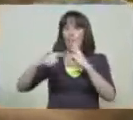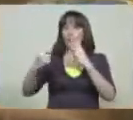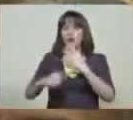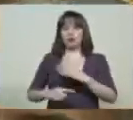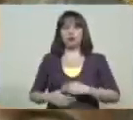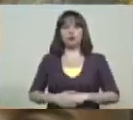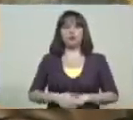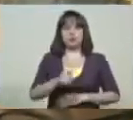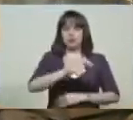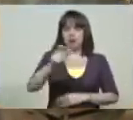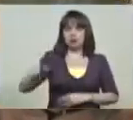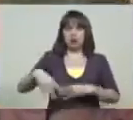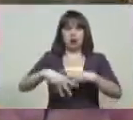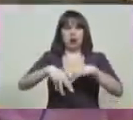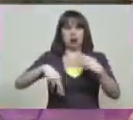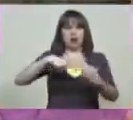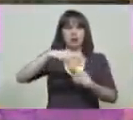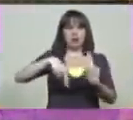José Martí,